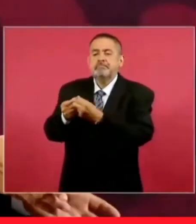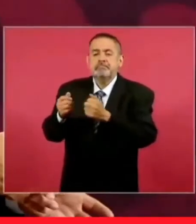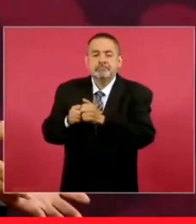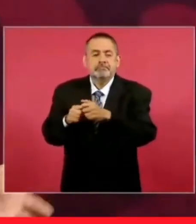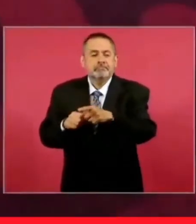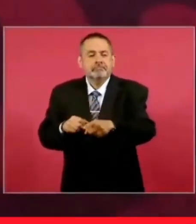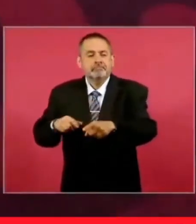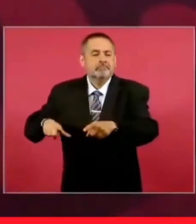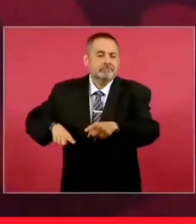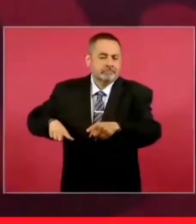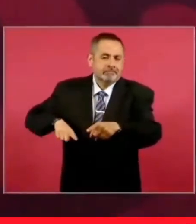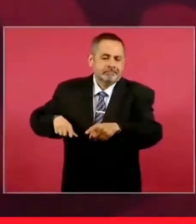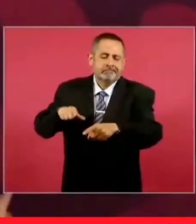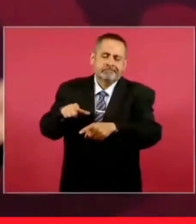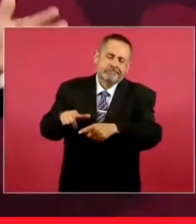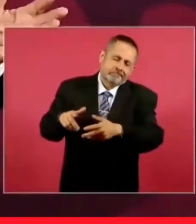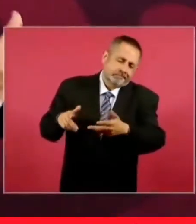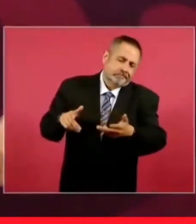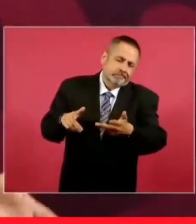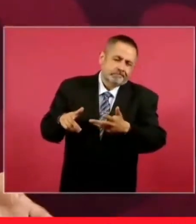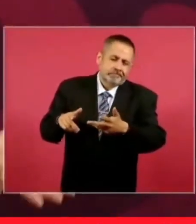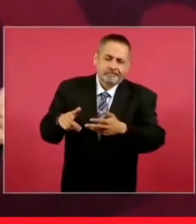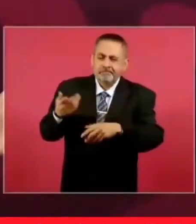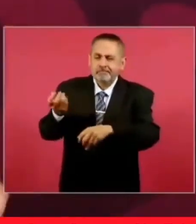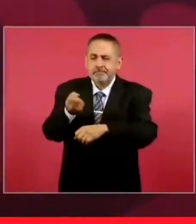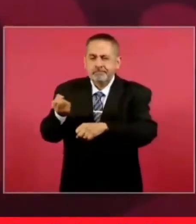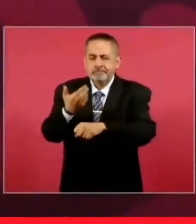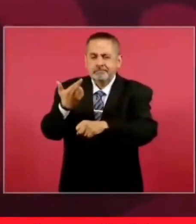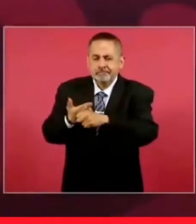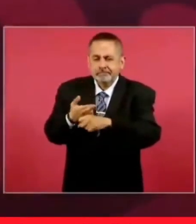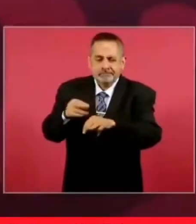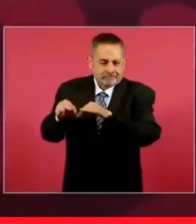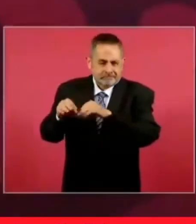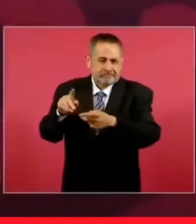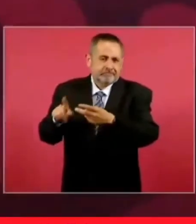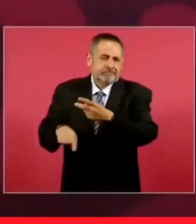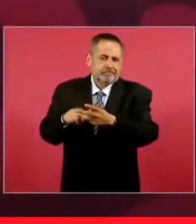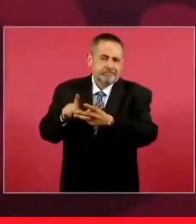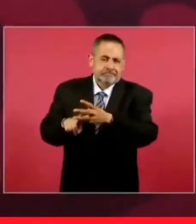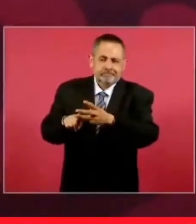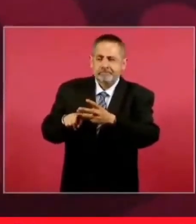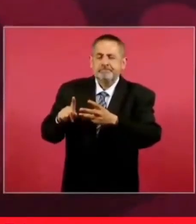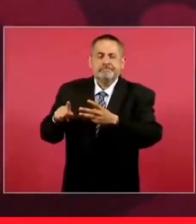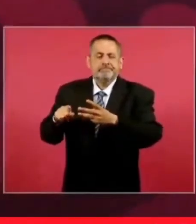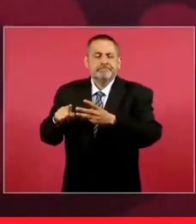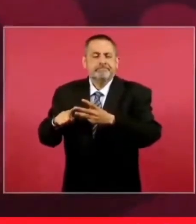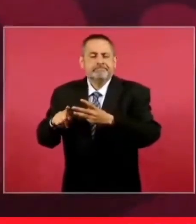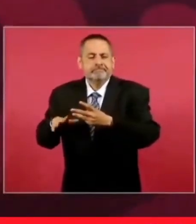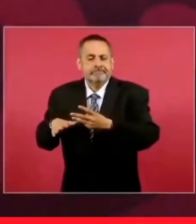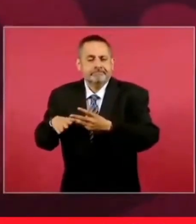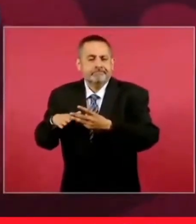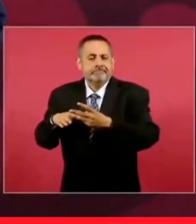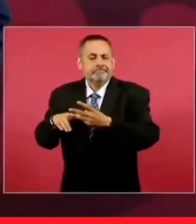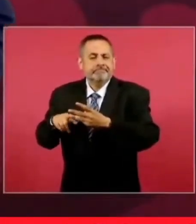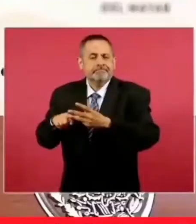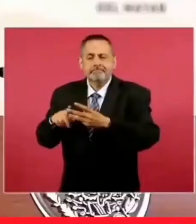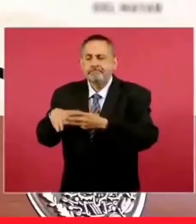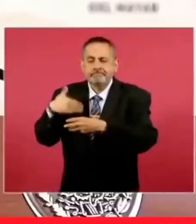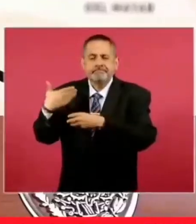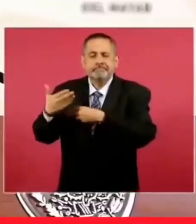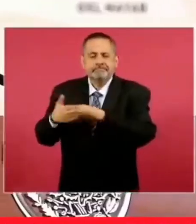al gobierno, a un secretario de Trabajo y a